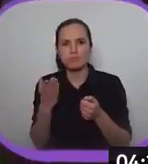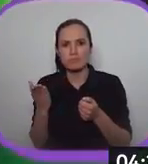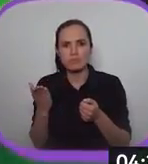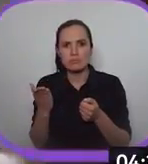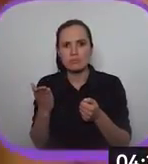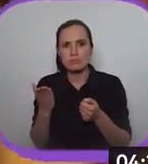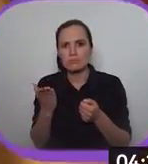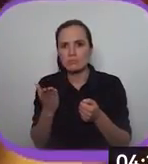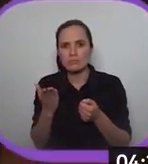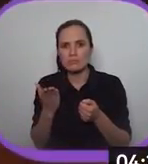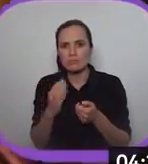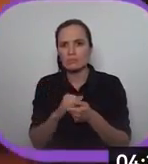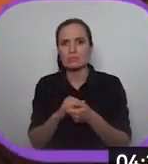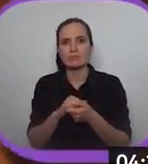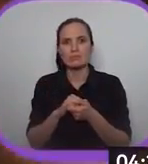¿Ah?